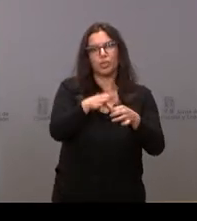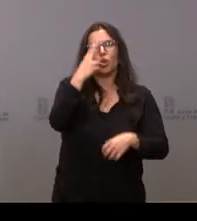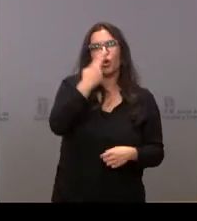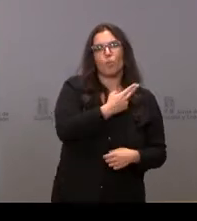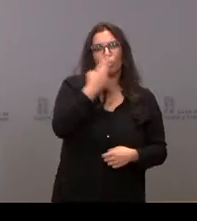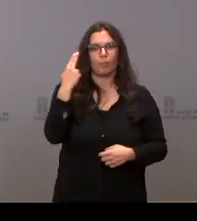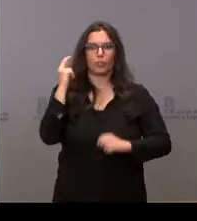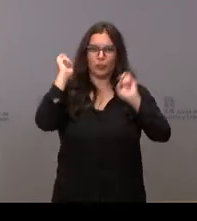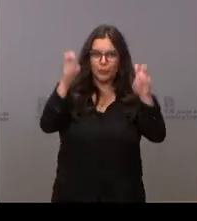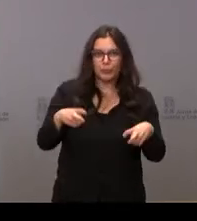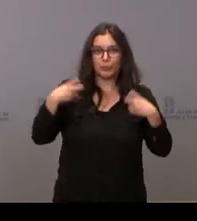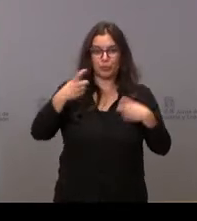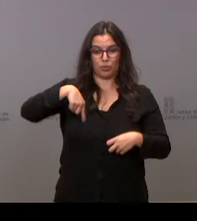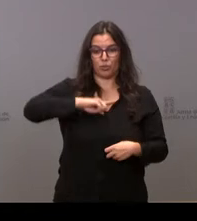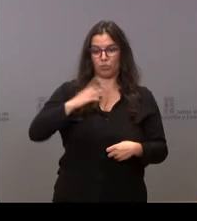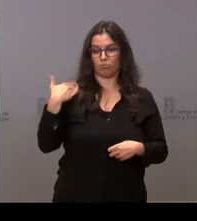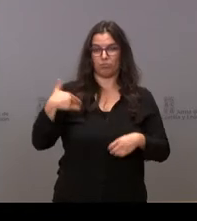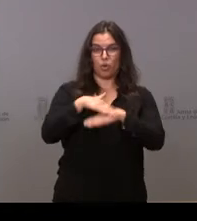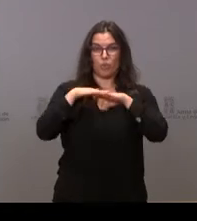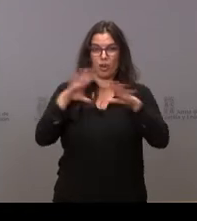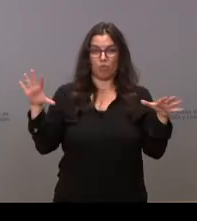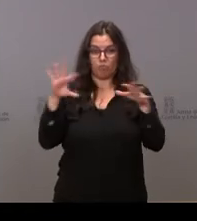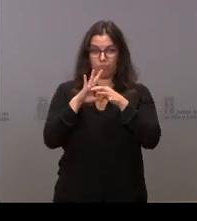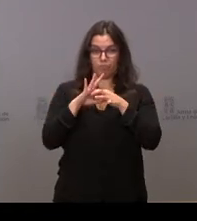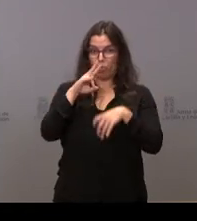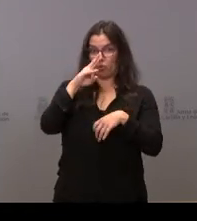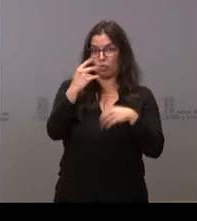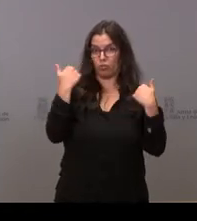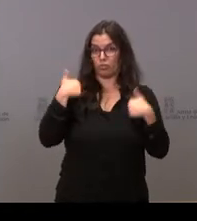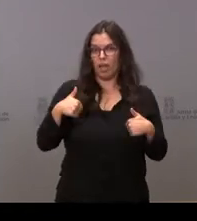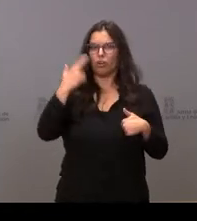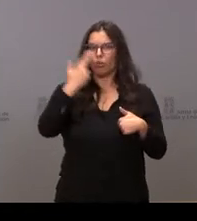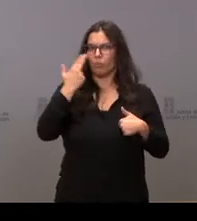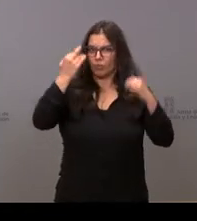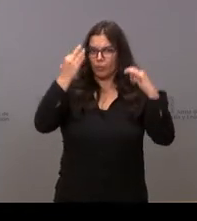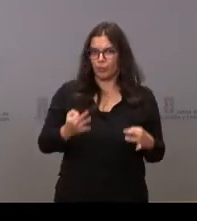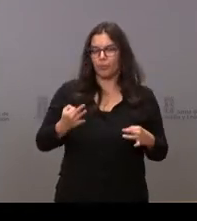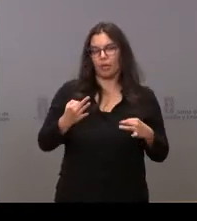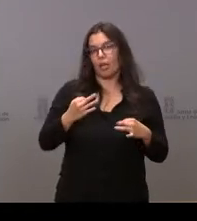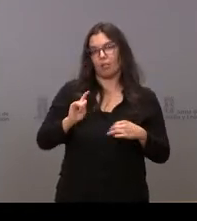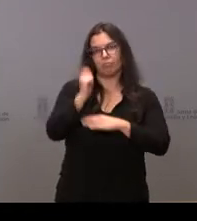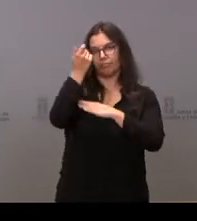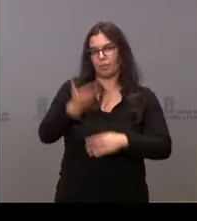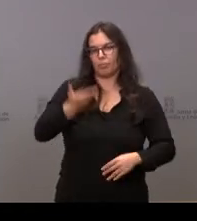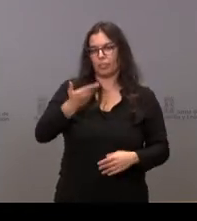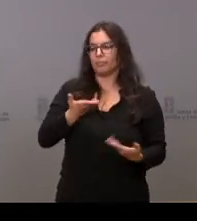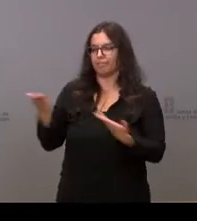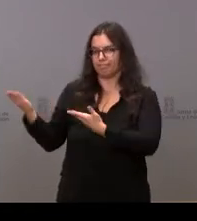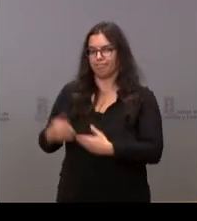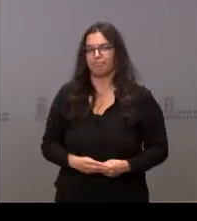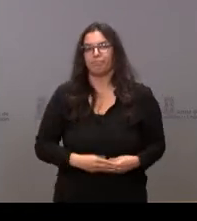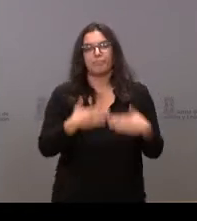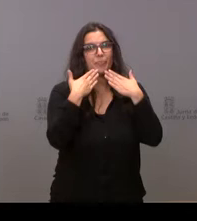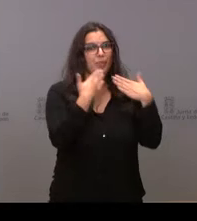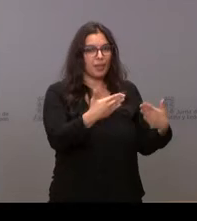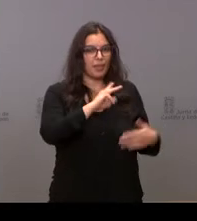que este Gobierno de coalición ha mantenido a lo largo de estos dos años y es, sin duda, uno de sus hitos más importantes. Joaquín, es todo. Muchas